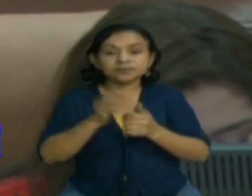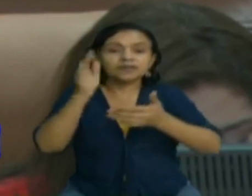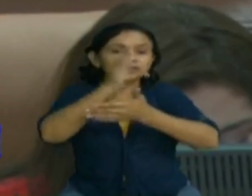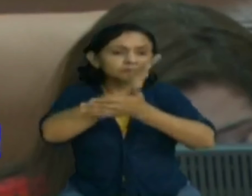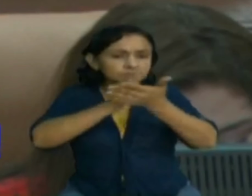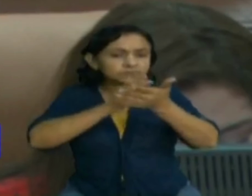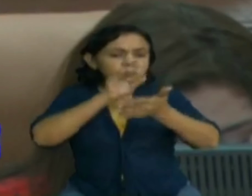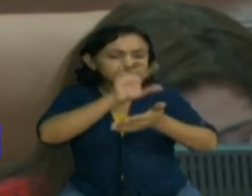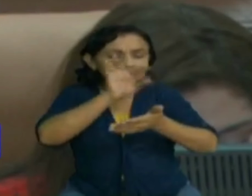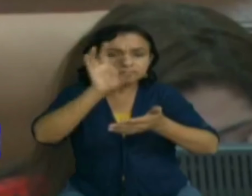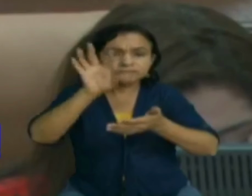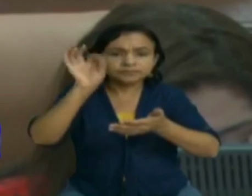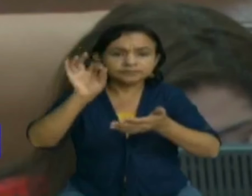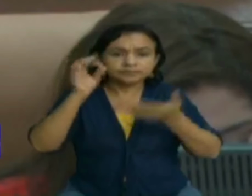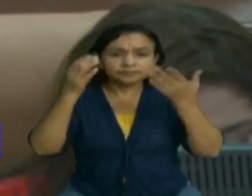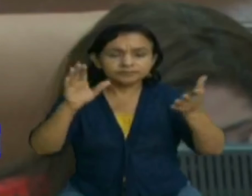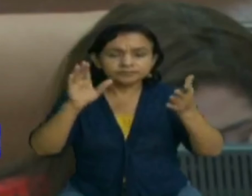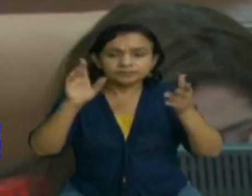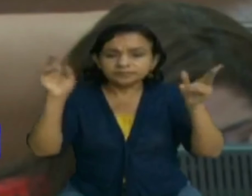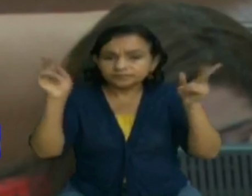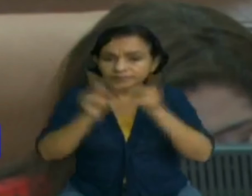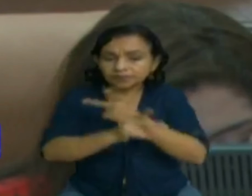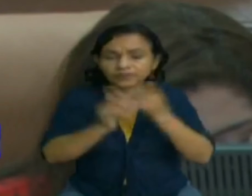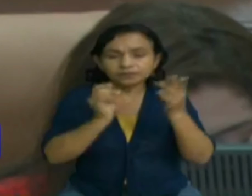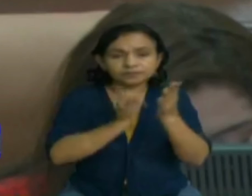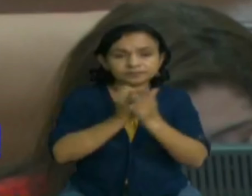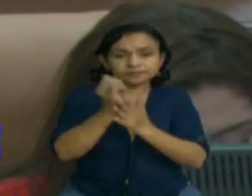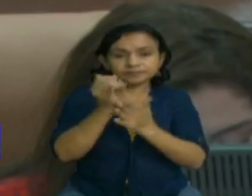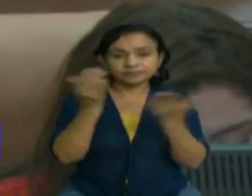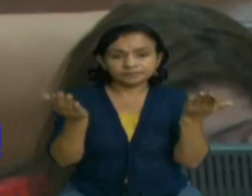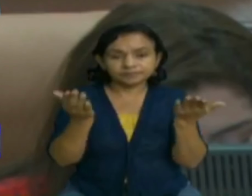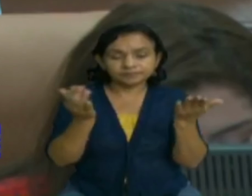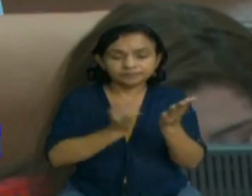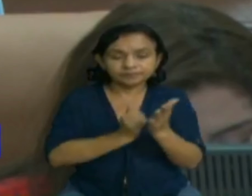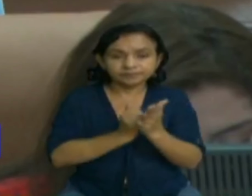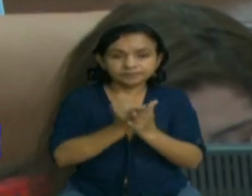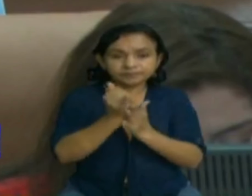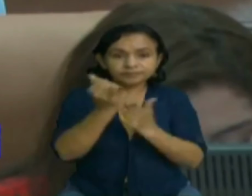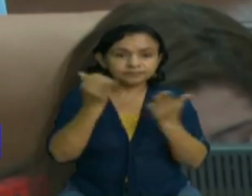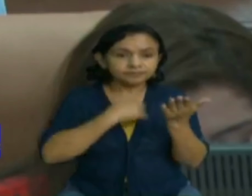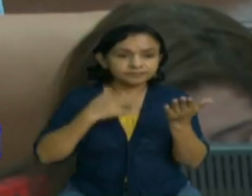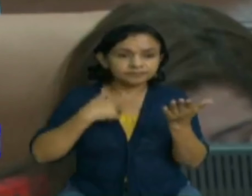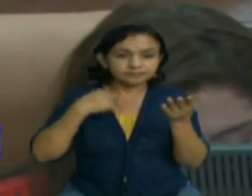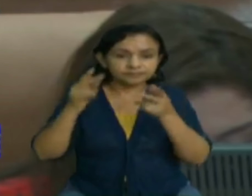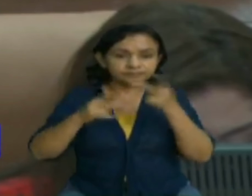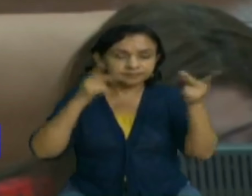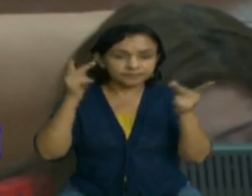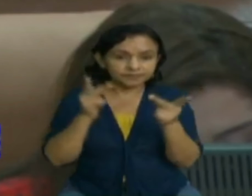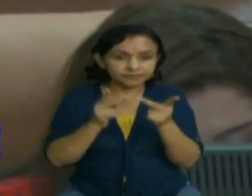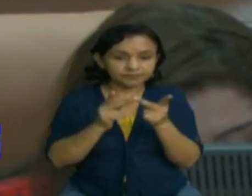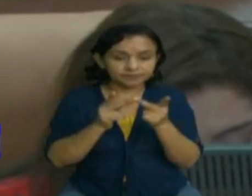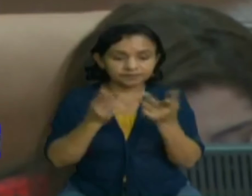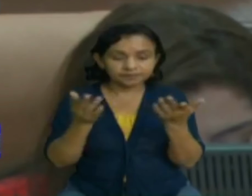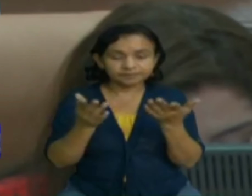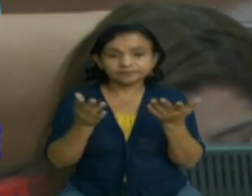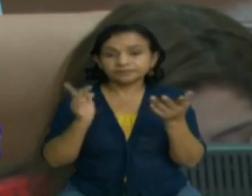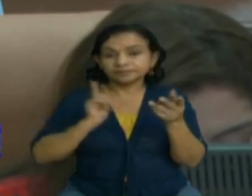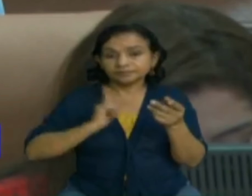existan hechos de gravedad, cuando la investigación sea compleja, cuando exista